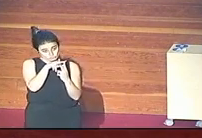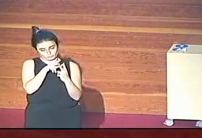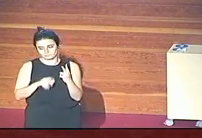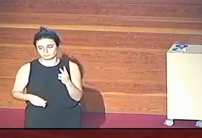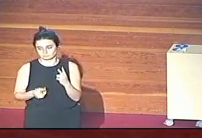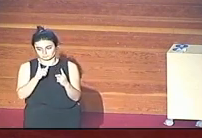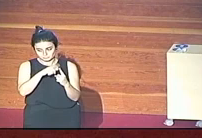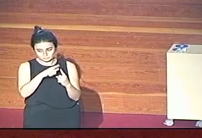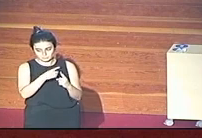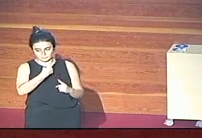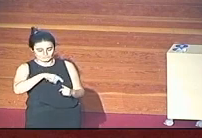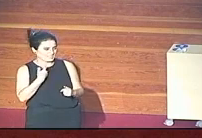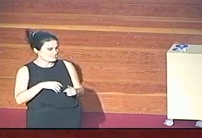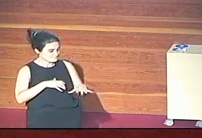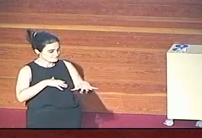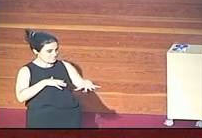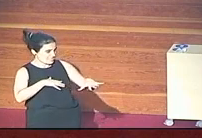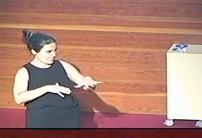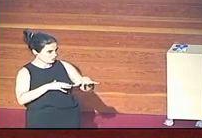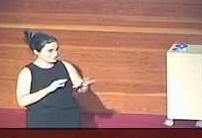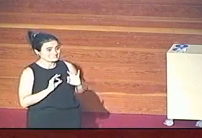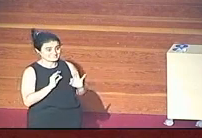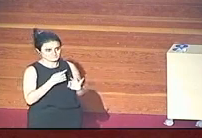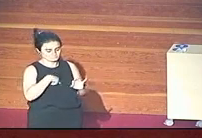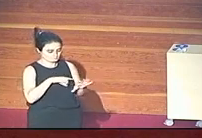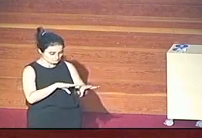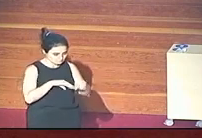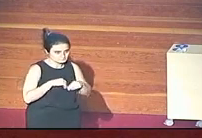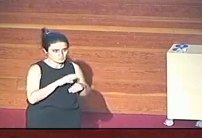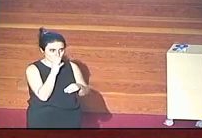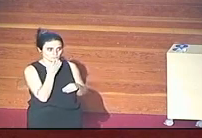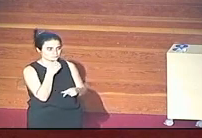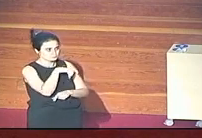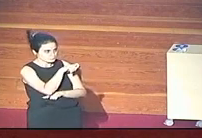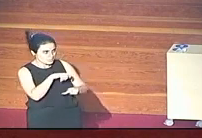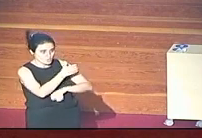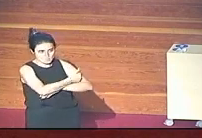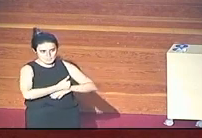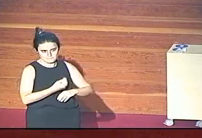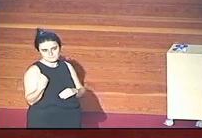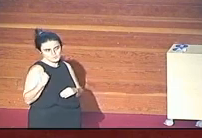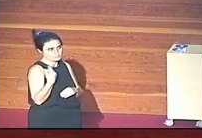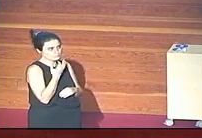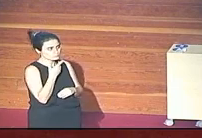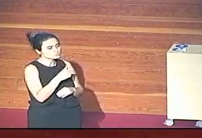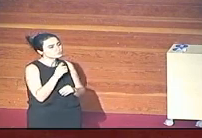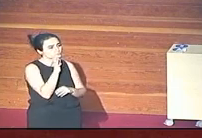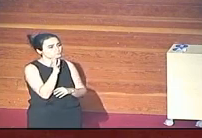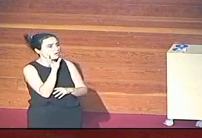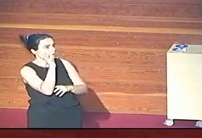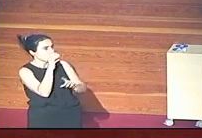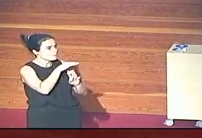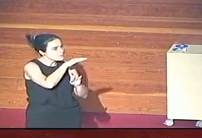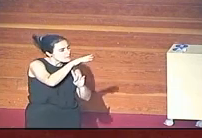acciones muy concretas que hemos asociado no cuando a los ciudadanos nos preguntan usted qué hace por el medioambiente o qué